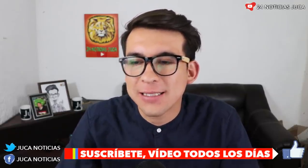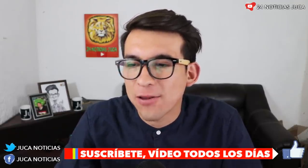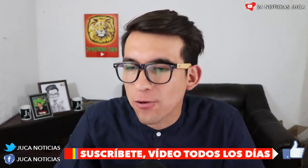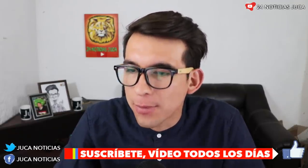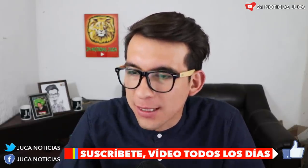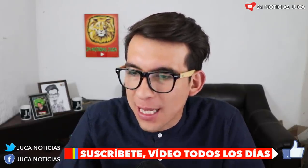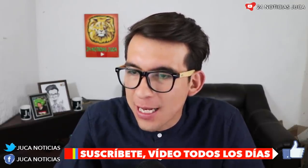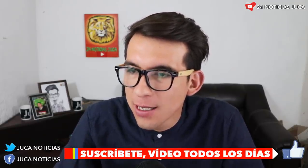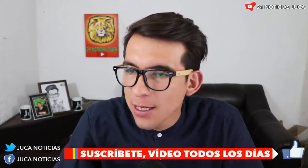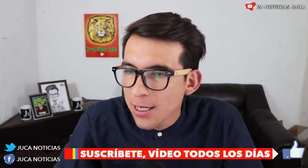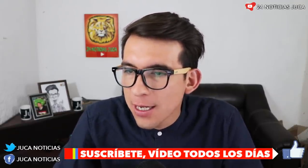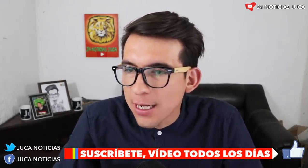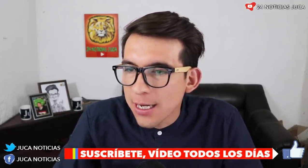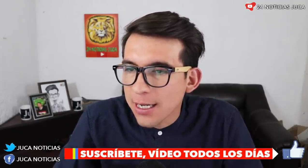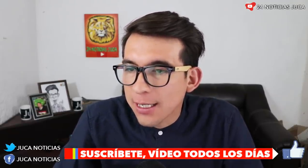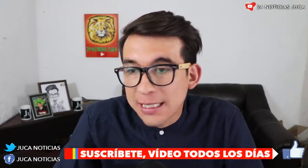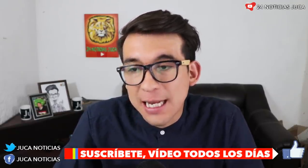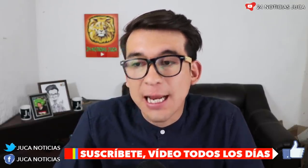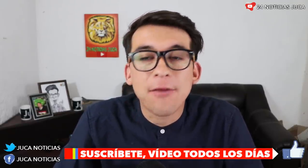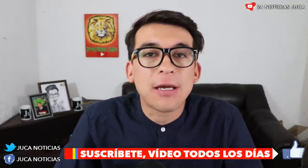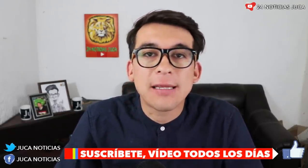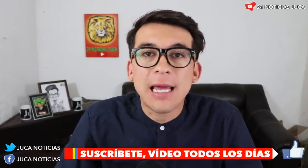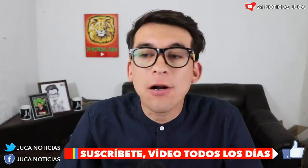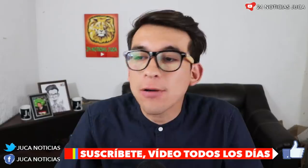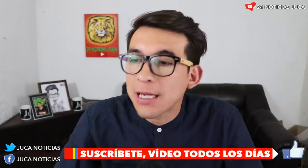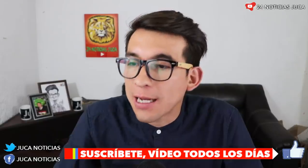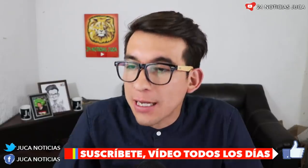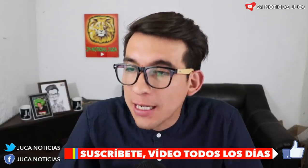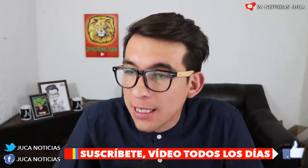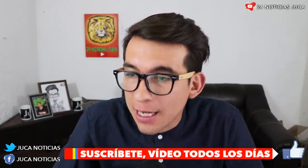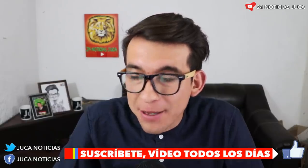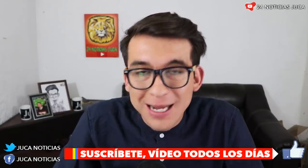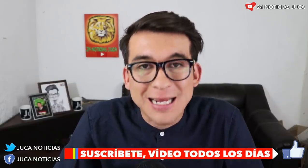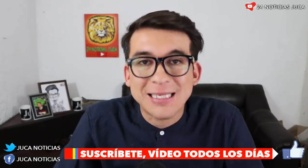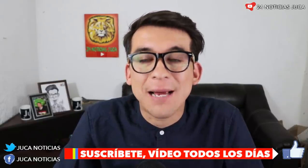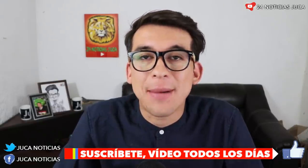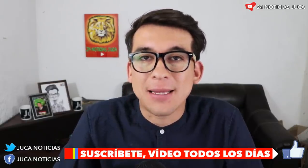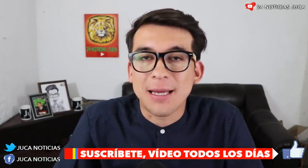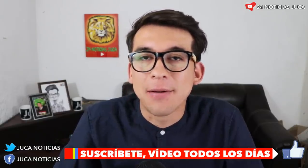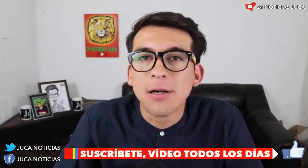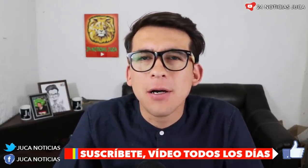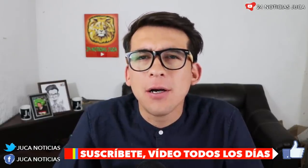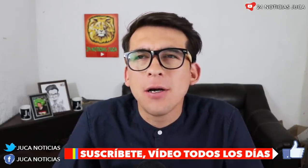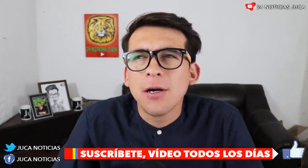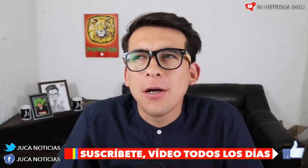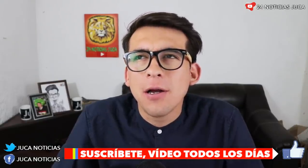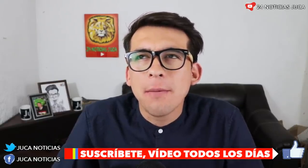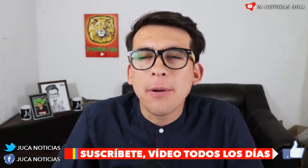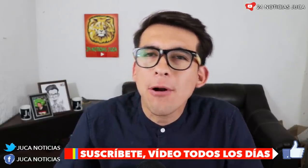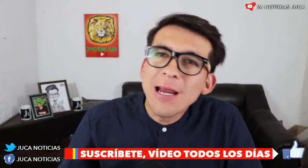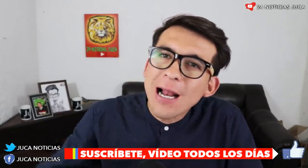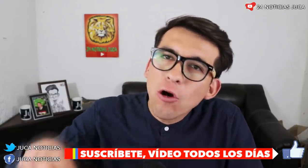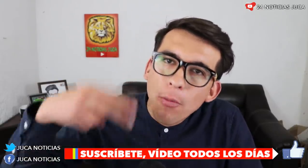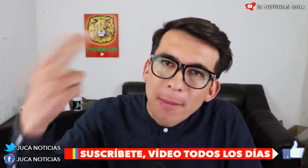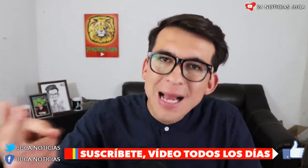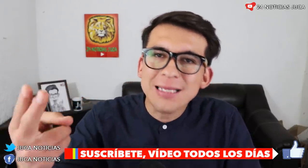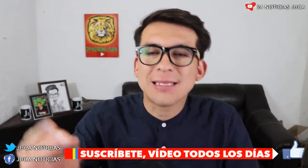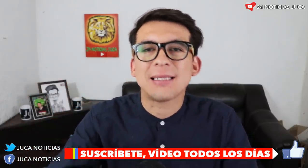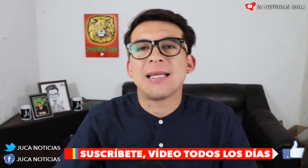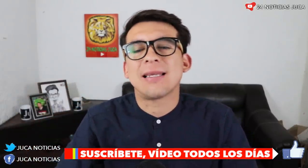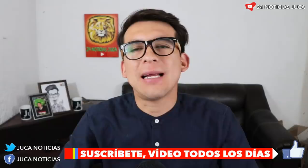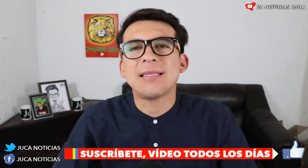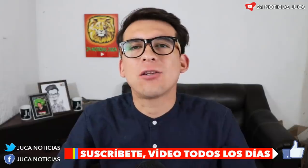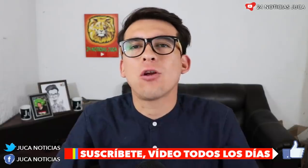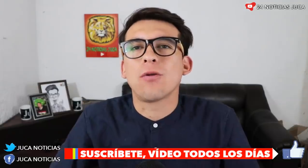de este documental que es alejado quintero y javier garcía mata pero hay algo más